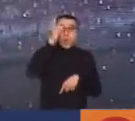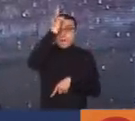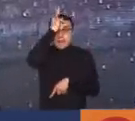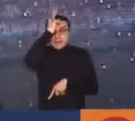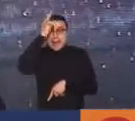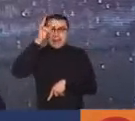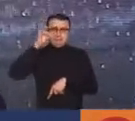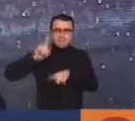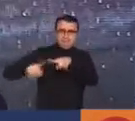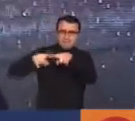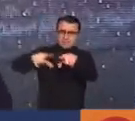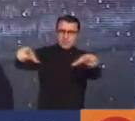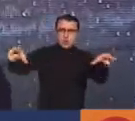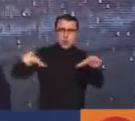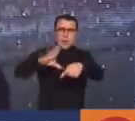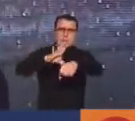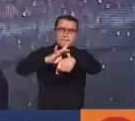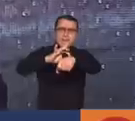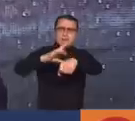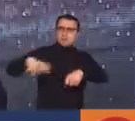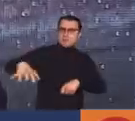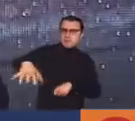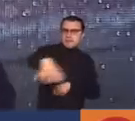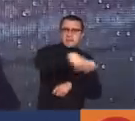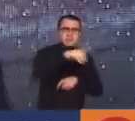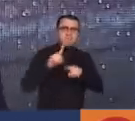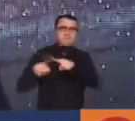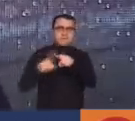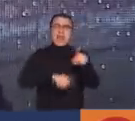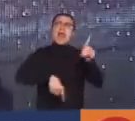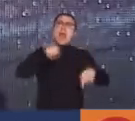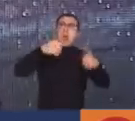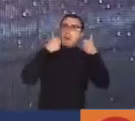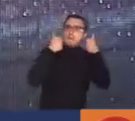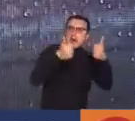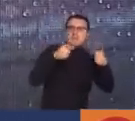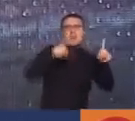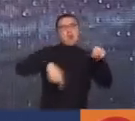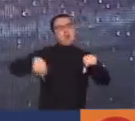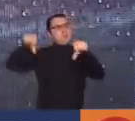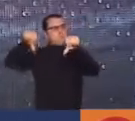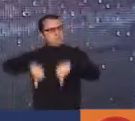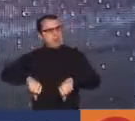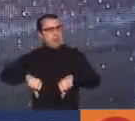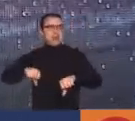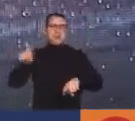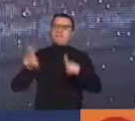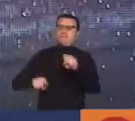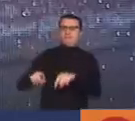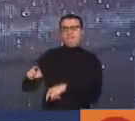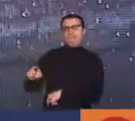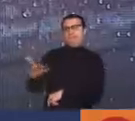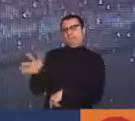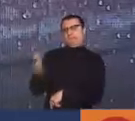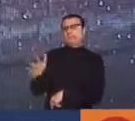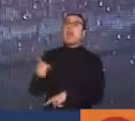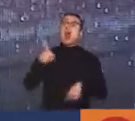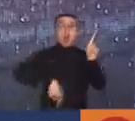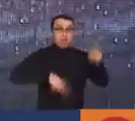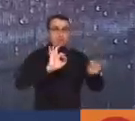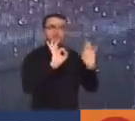de Colombia, como todos sabemos, hay malos, regulares, buenos, excelentes,